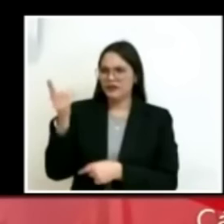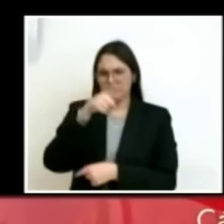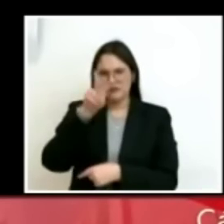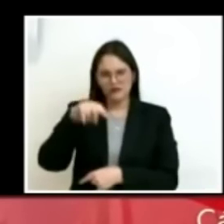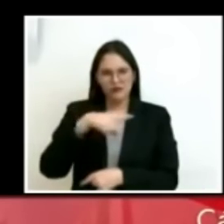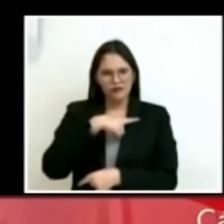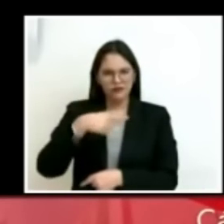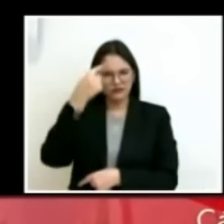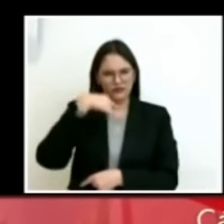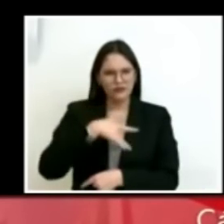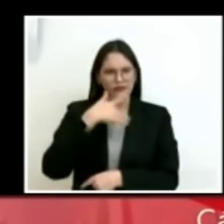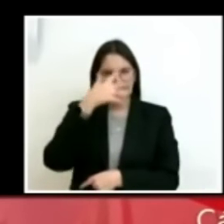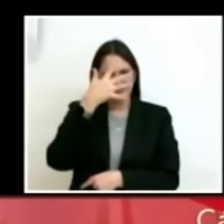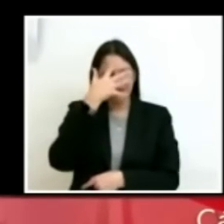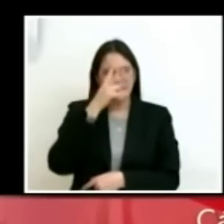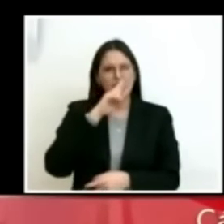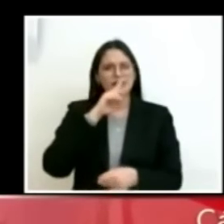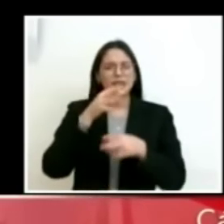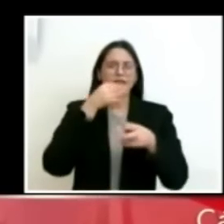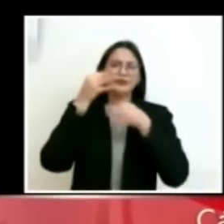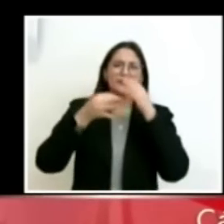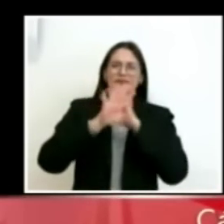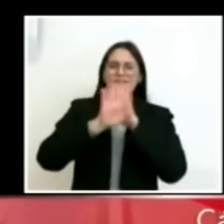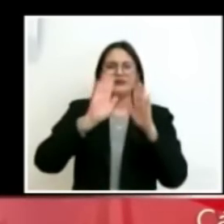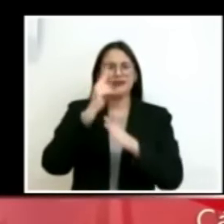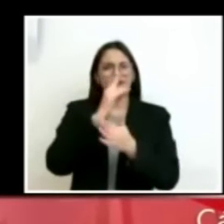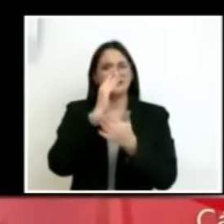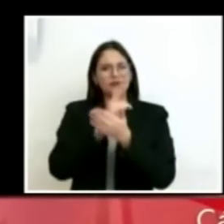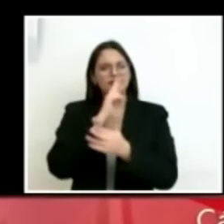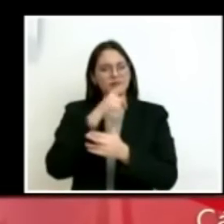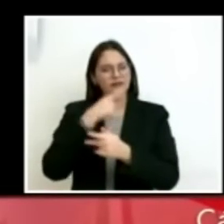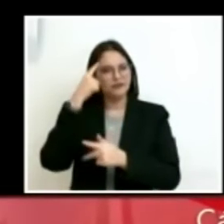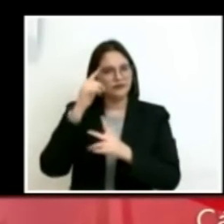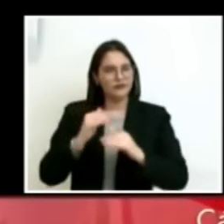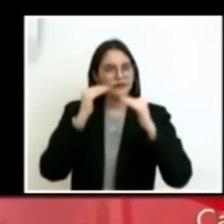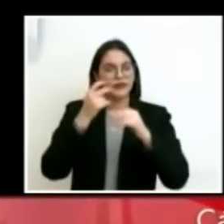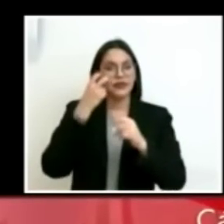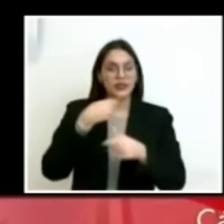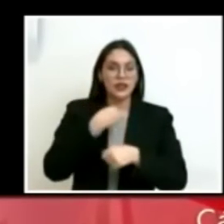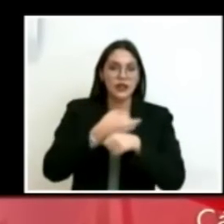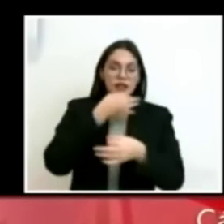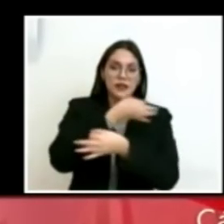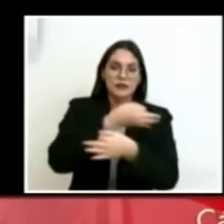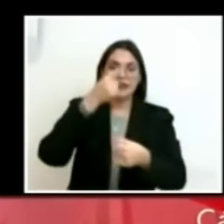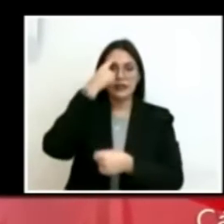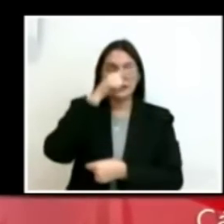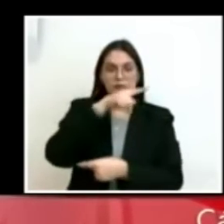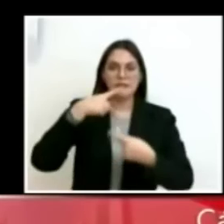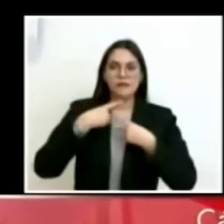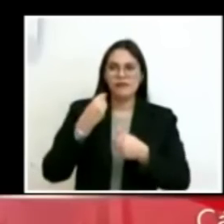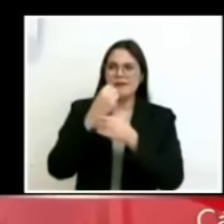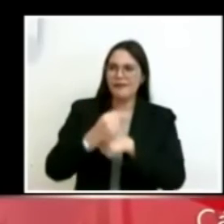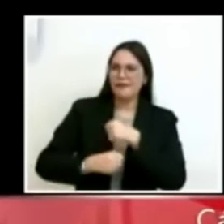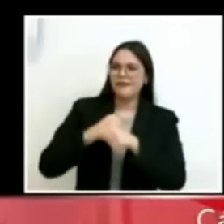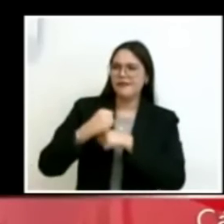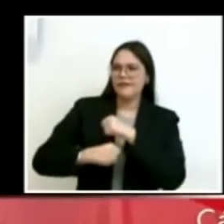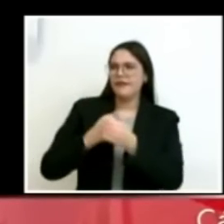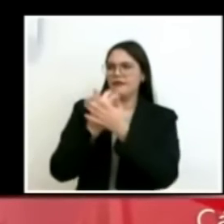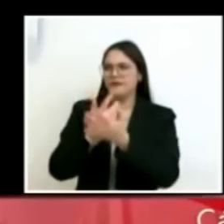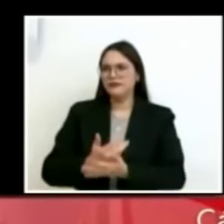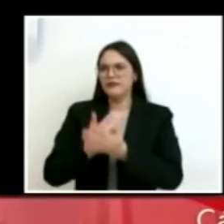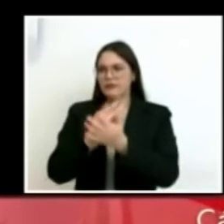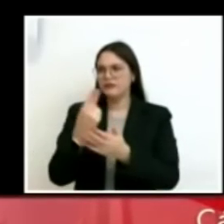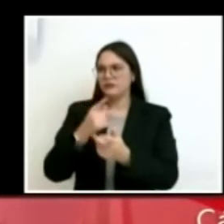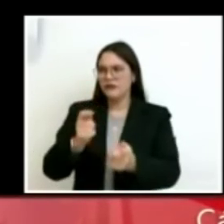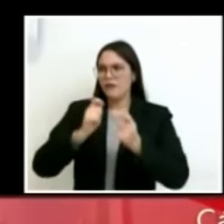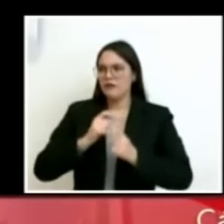darles vergüenza y dejar de hacer tanto show. Compórtense a la altura. Así que este mensaje es para la gente que lleva años esperando justicia, para las madres